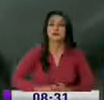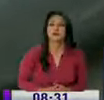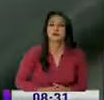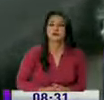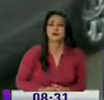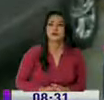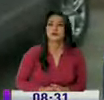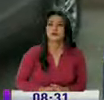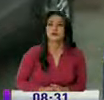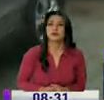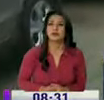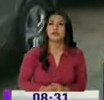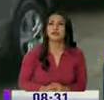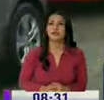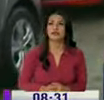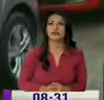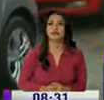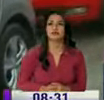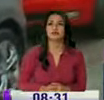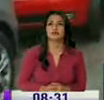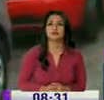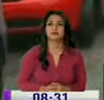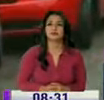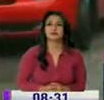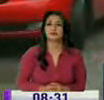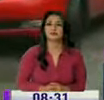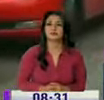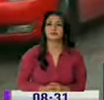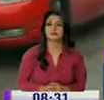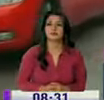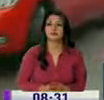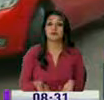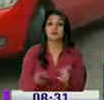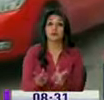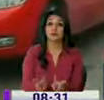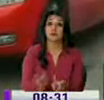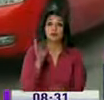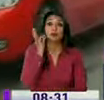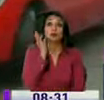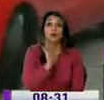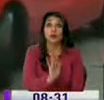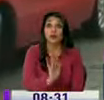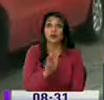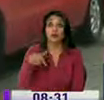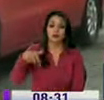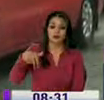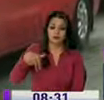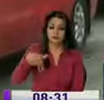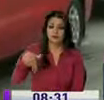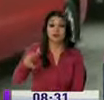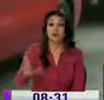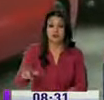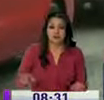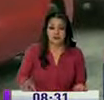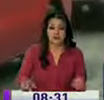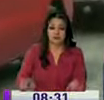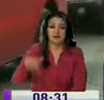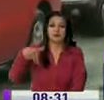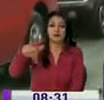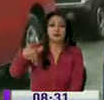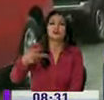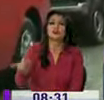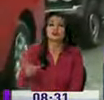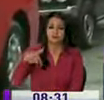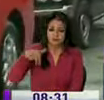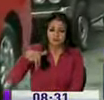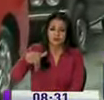que tienen que transitar por este lugar. Y ahí también está la señora, obviamente, como les manifestaba, no hay veredas. Miren cómo tiene que